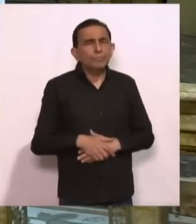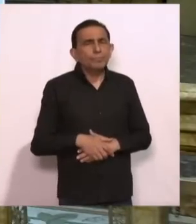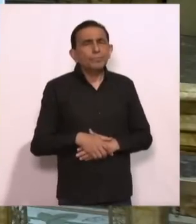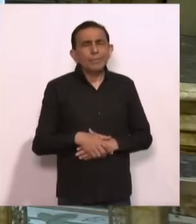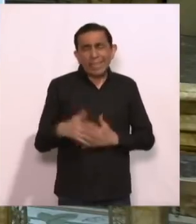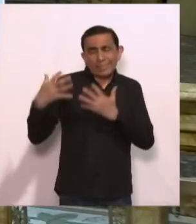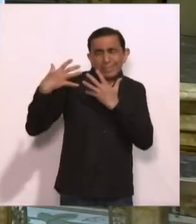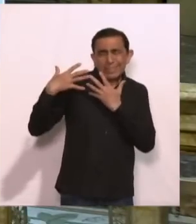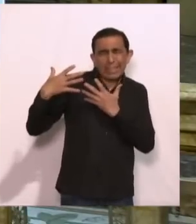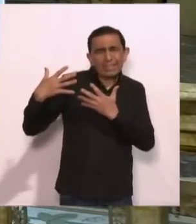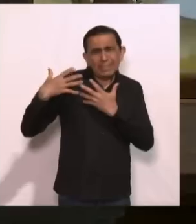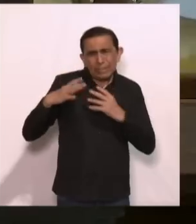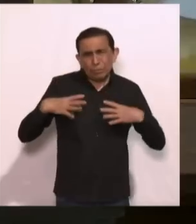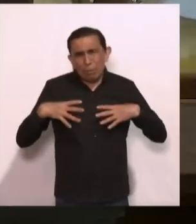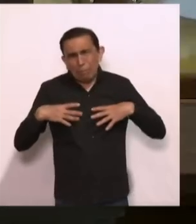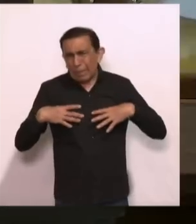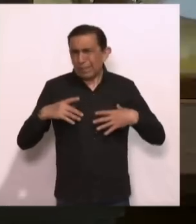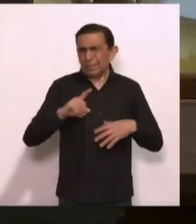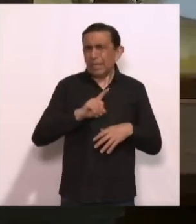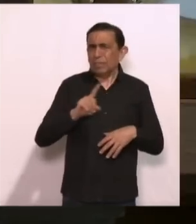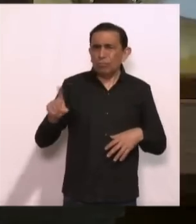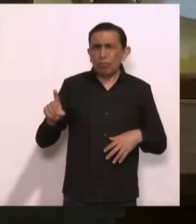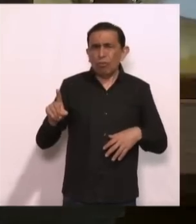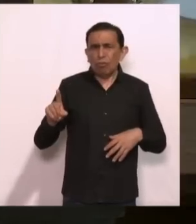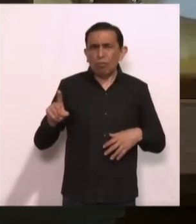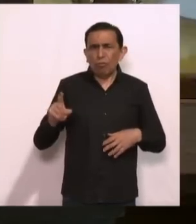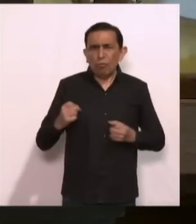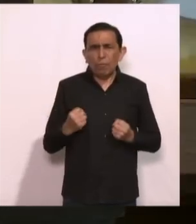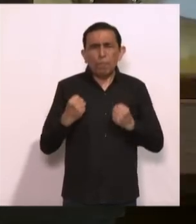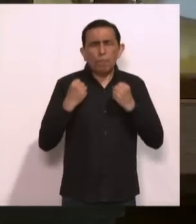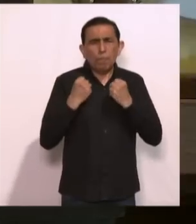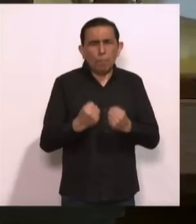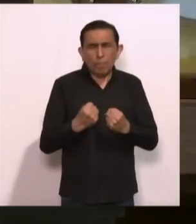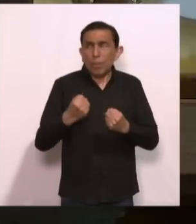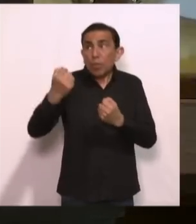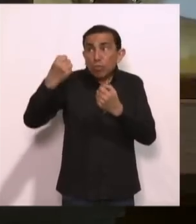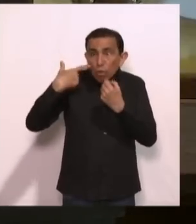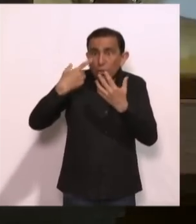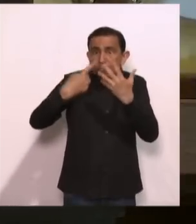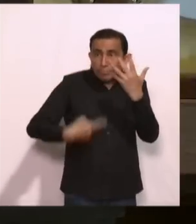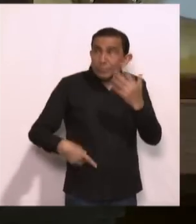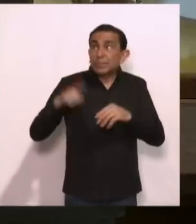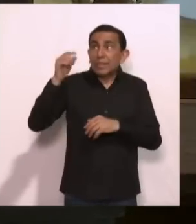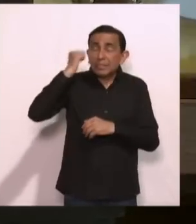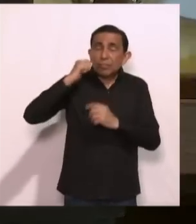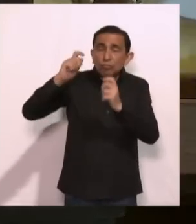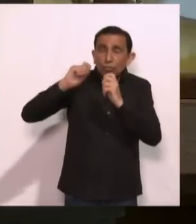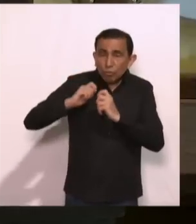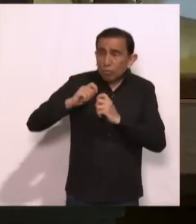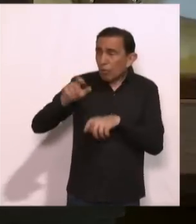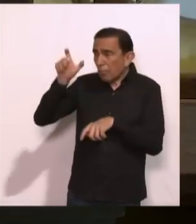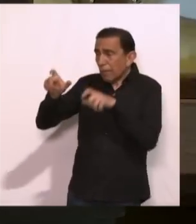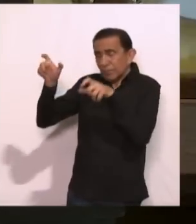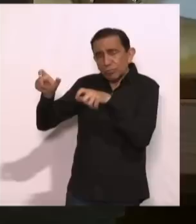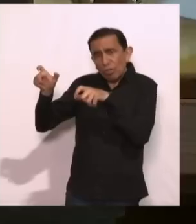en la tentación de la pereza y pongamos a rendir los dones recibidos del Señor al servicio de